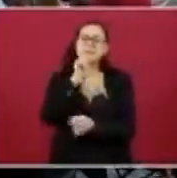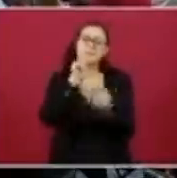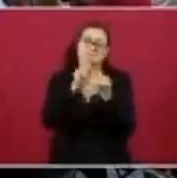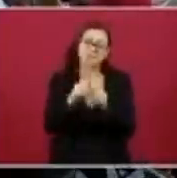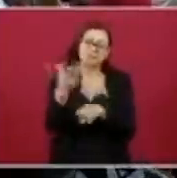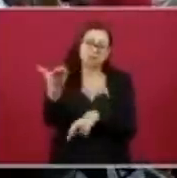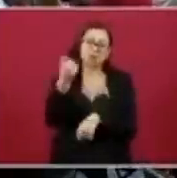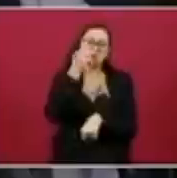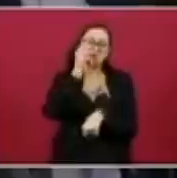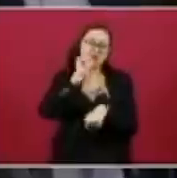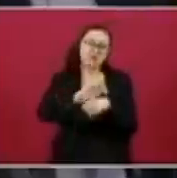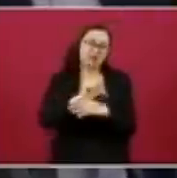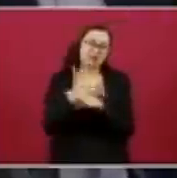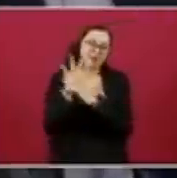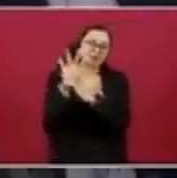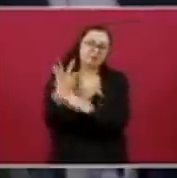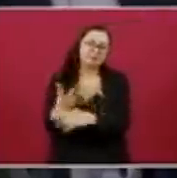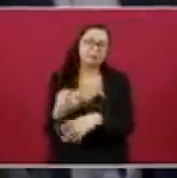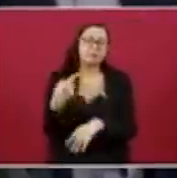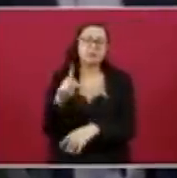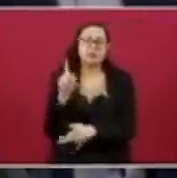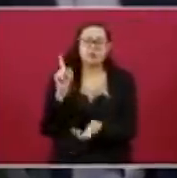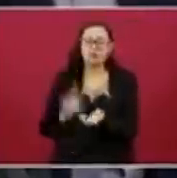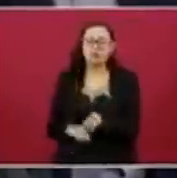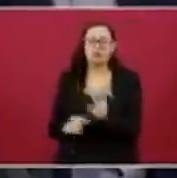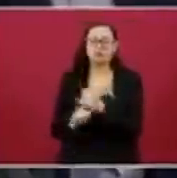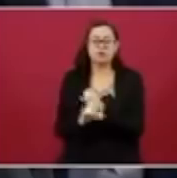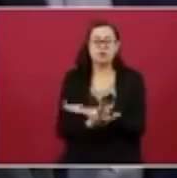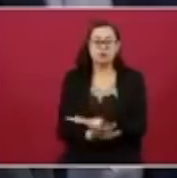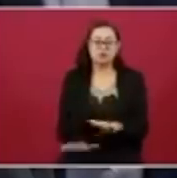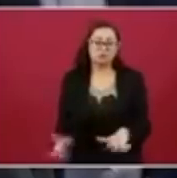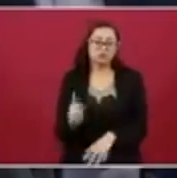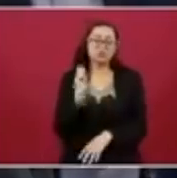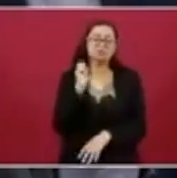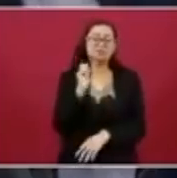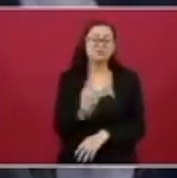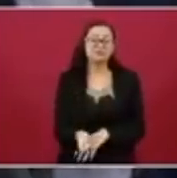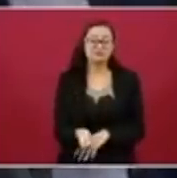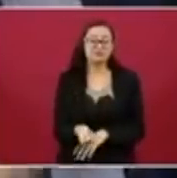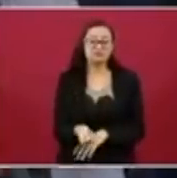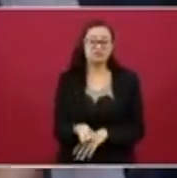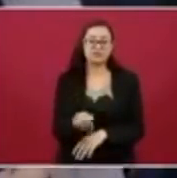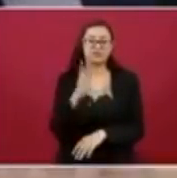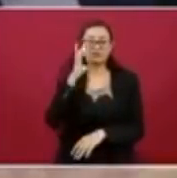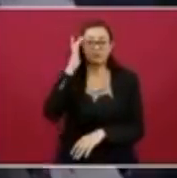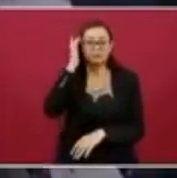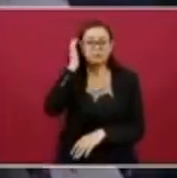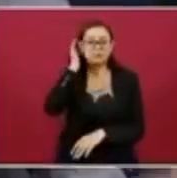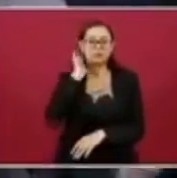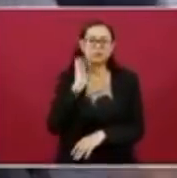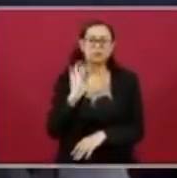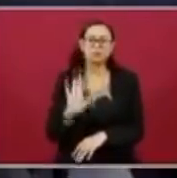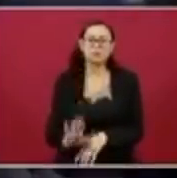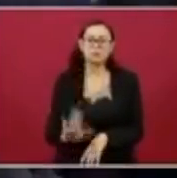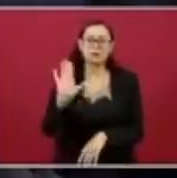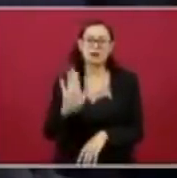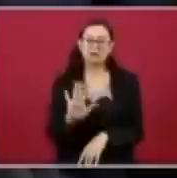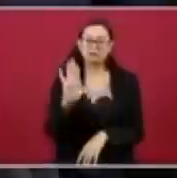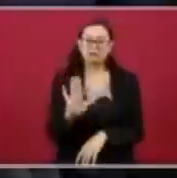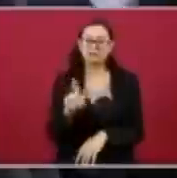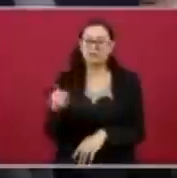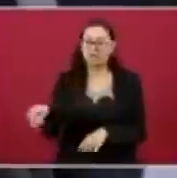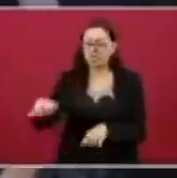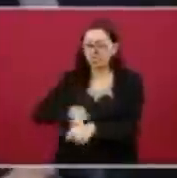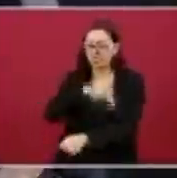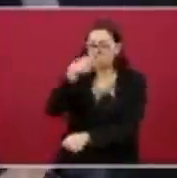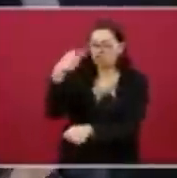hecho, pero hay información en el sentido de que se están vendiendo como si fueran locales de venta, las